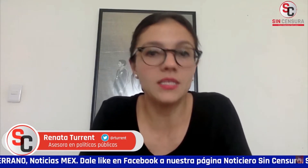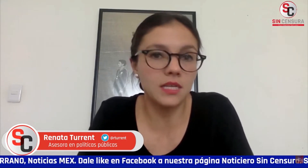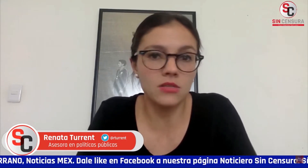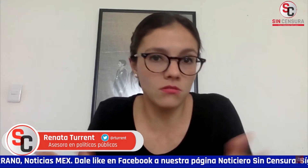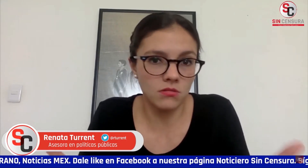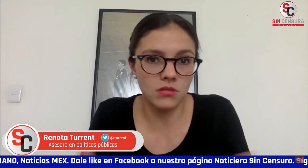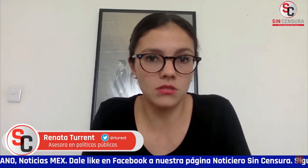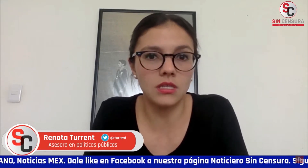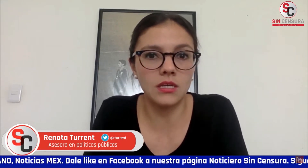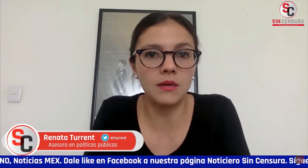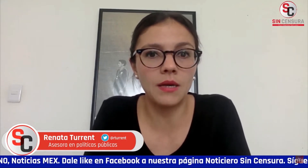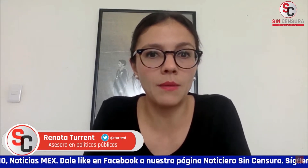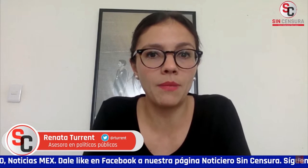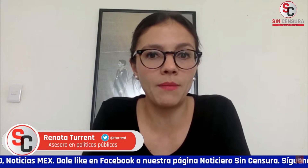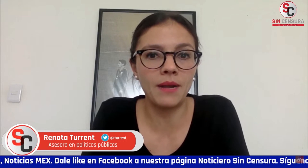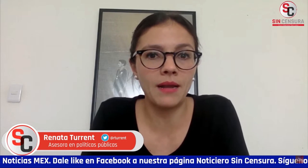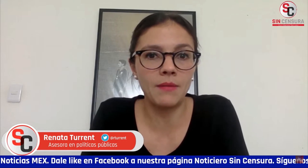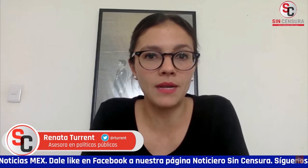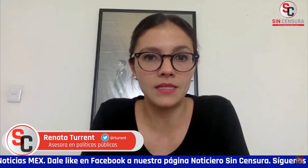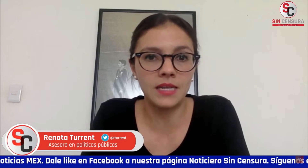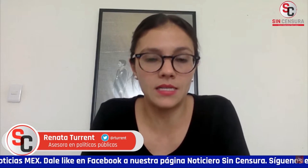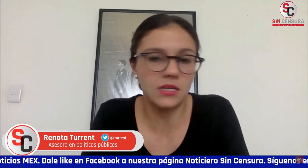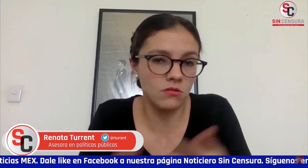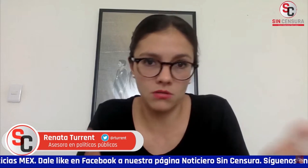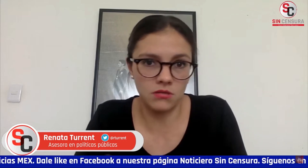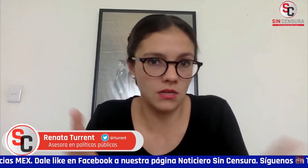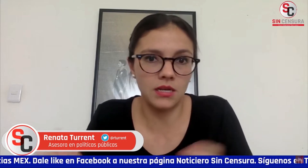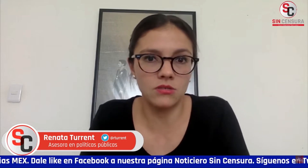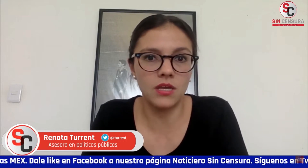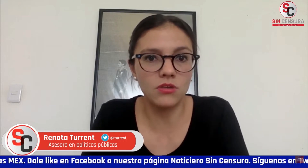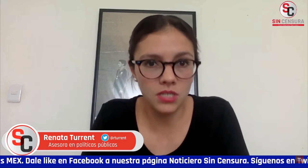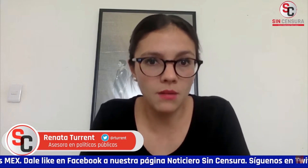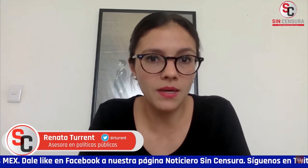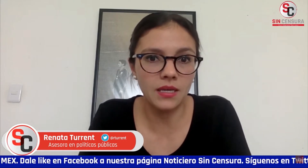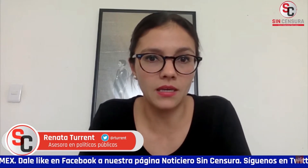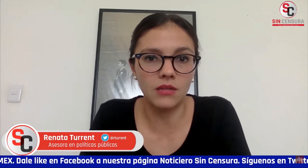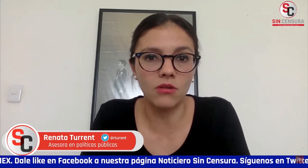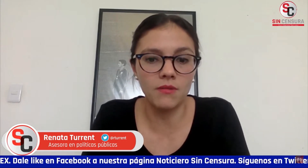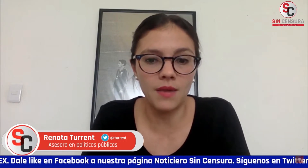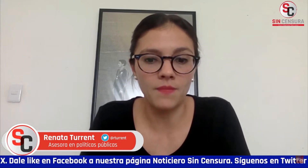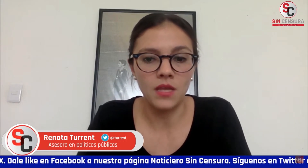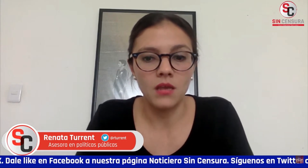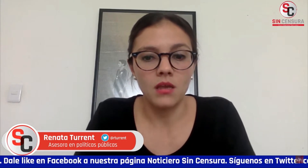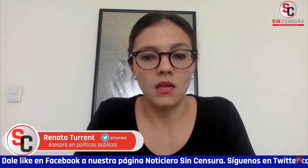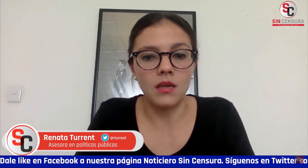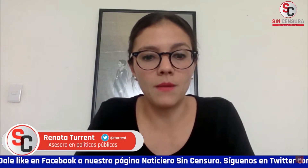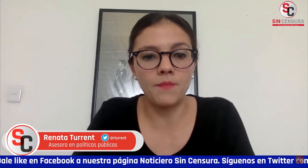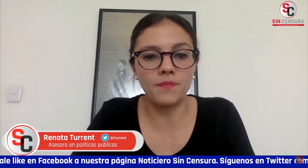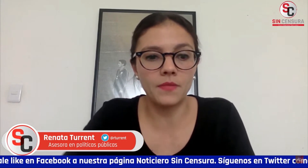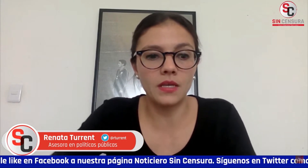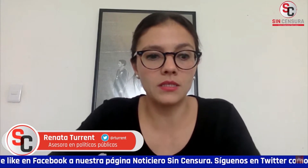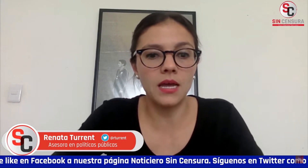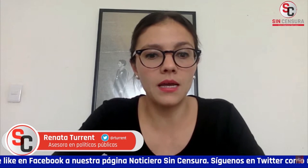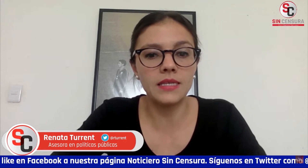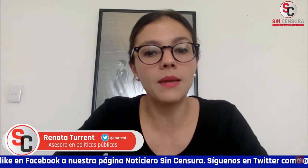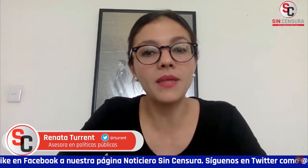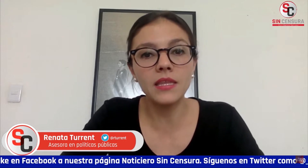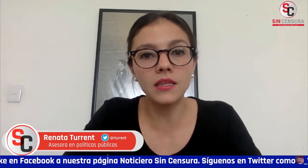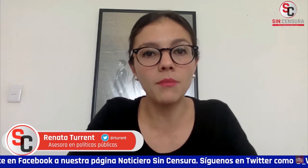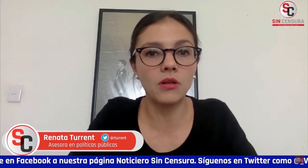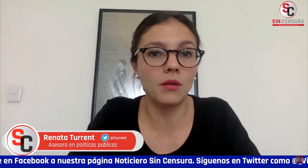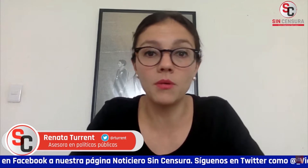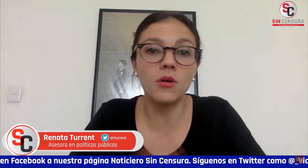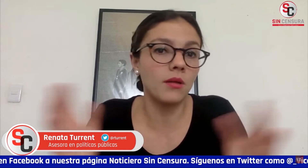su administración para esclarecer, ¿no? El caso de Ayotzinapa, que todavía